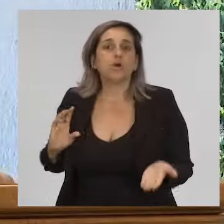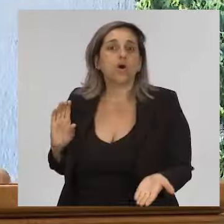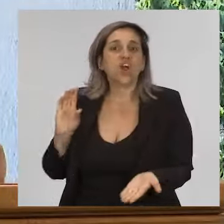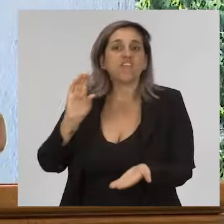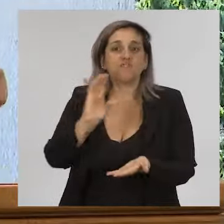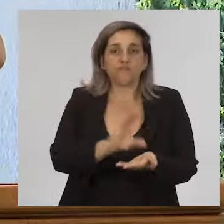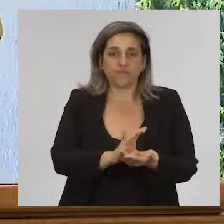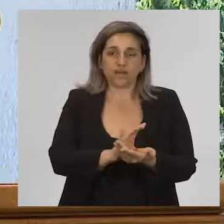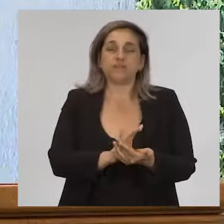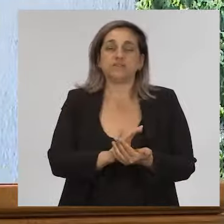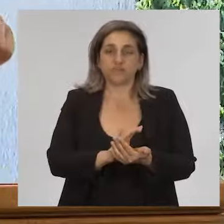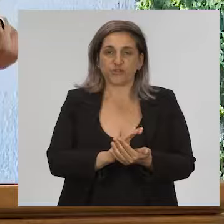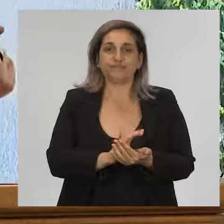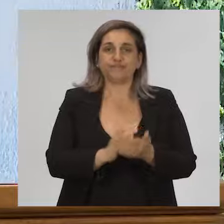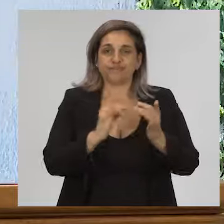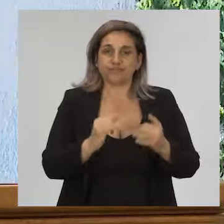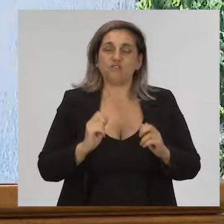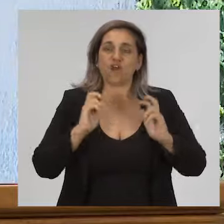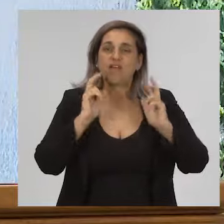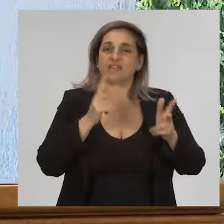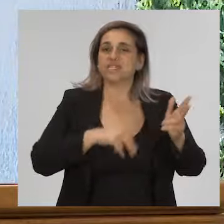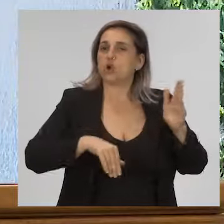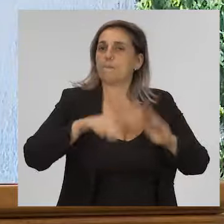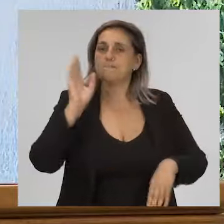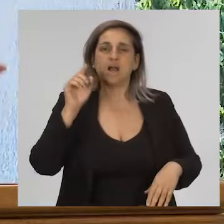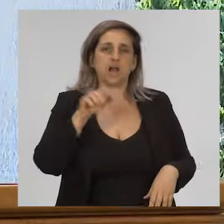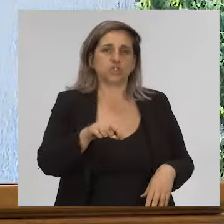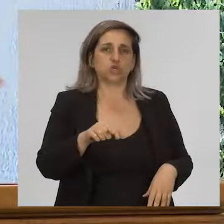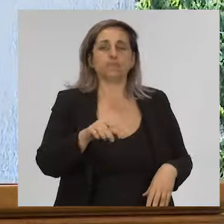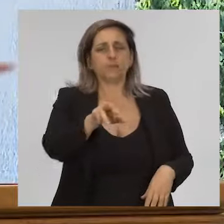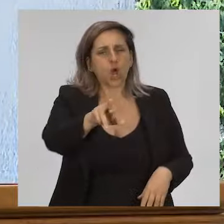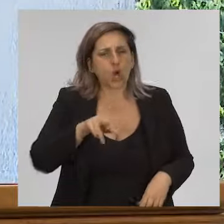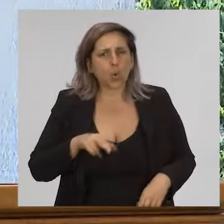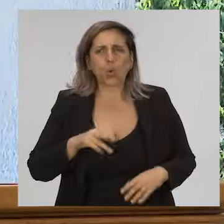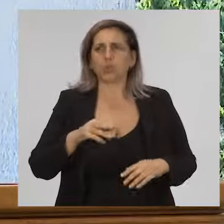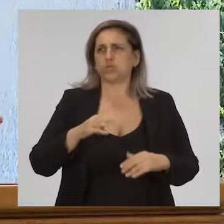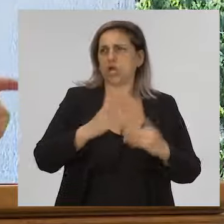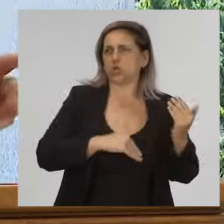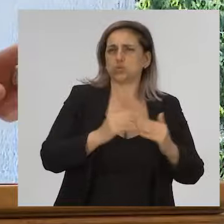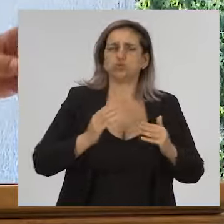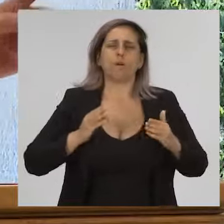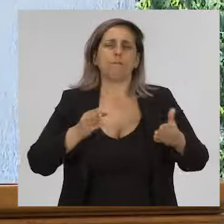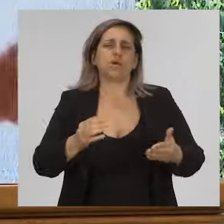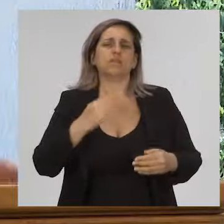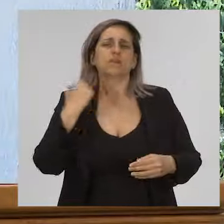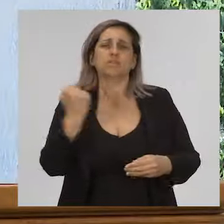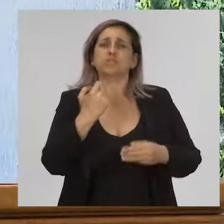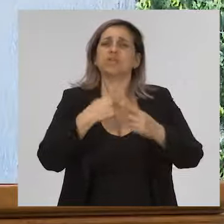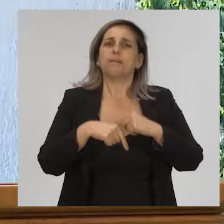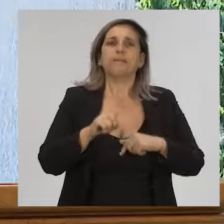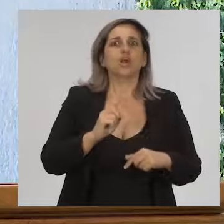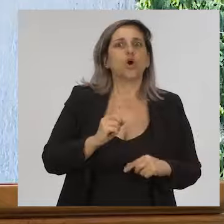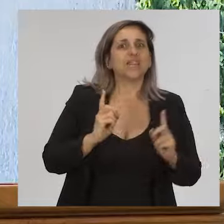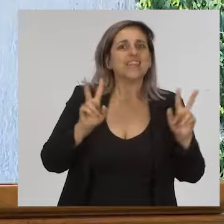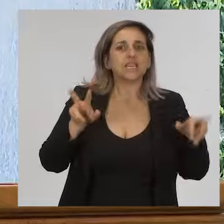inversión, me atrevo a decir, con mayor dimensión que rutas, puentes y tantas otras cosas.